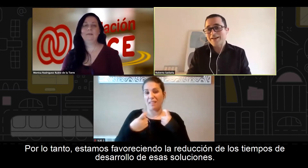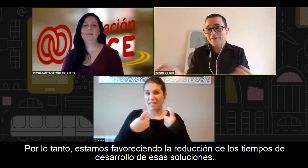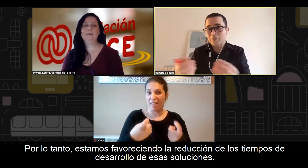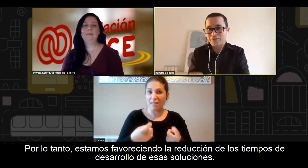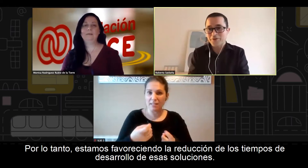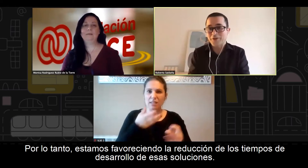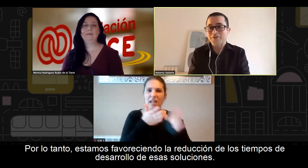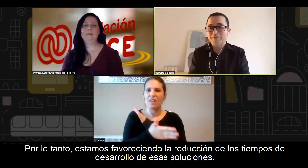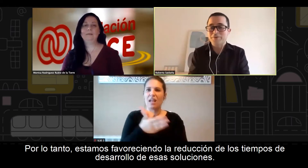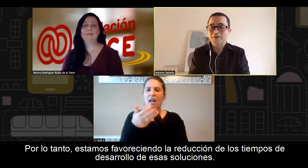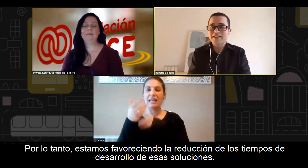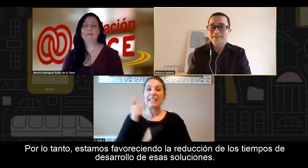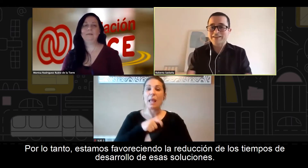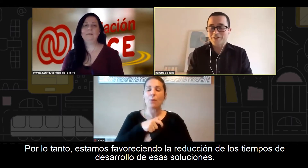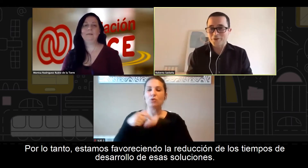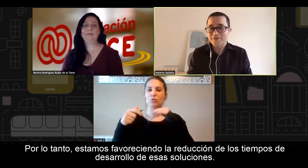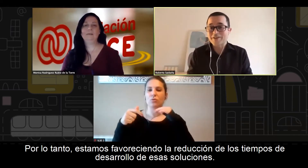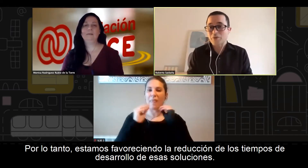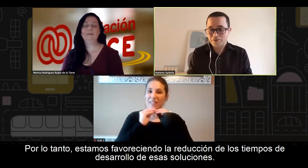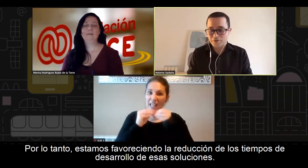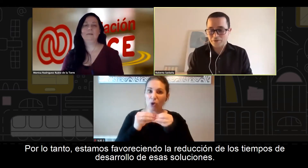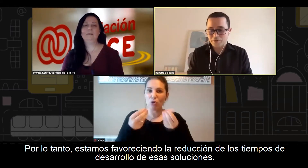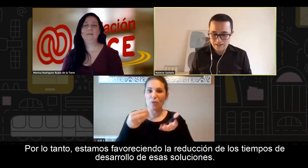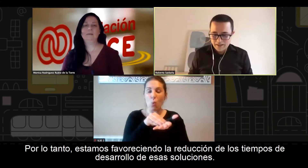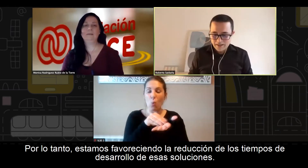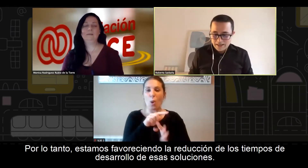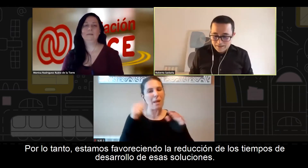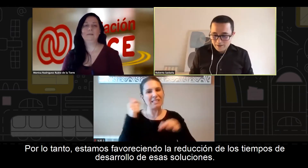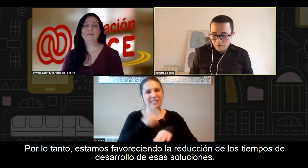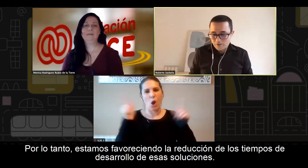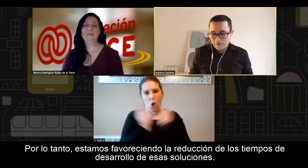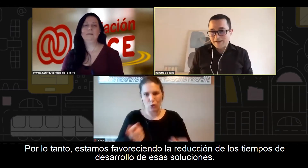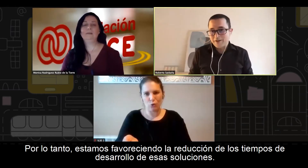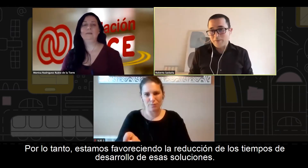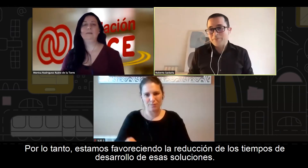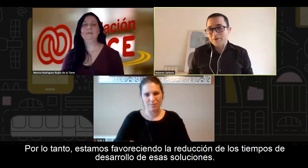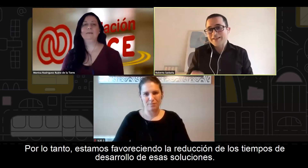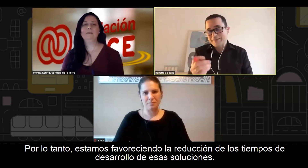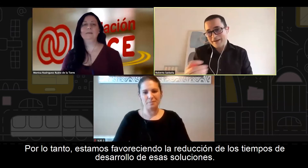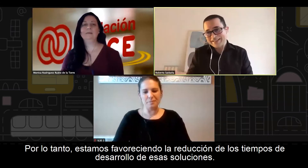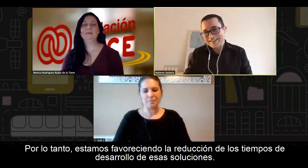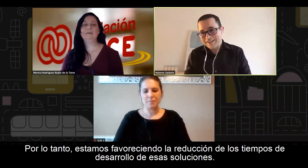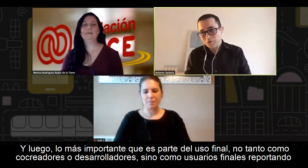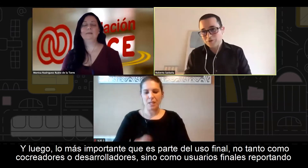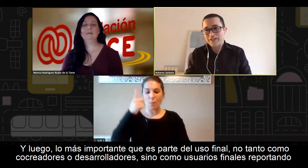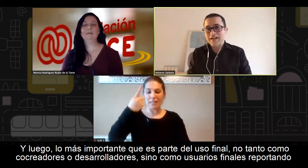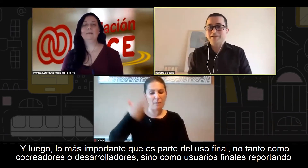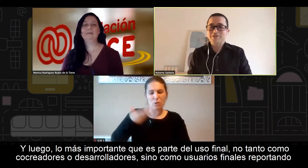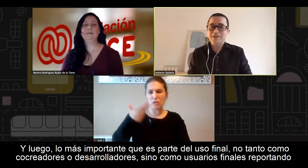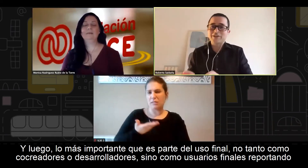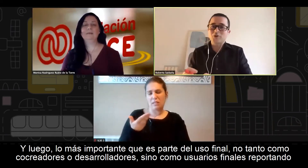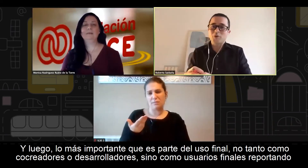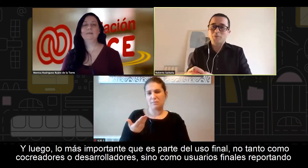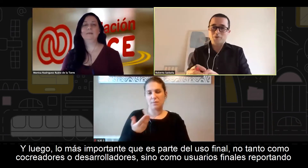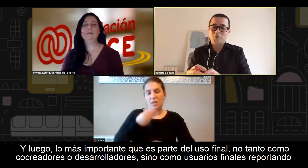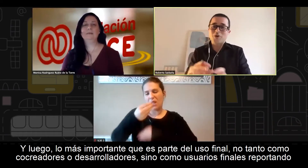la reducción de los tiempos de desarrollo de esas soluciones. Y luego, lo más importante, que es parte ya del uso final, ya no